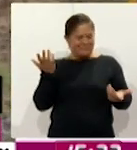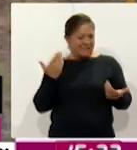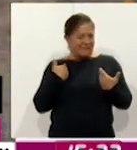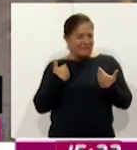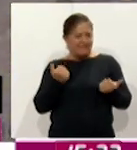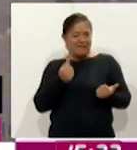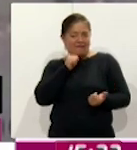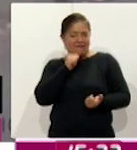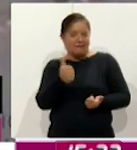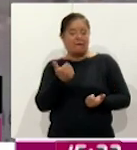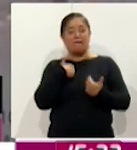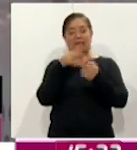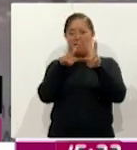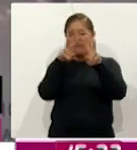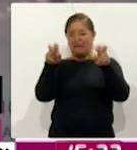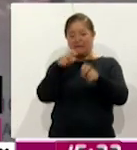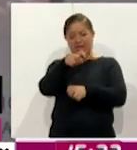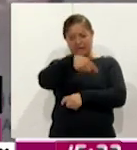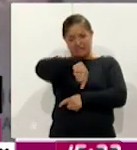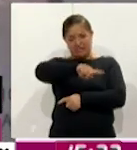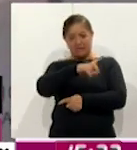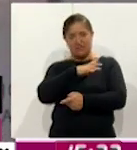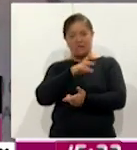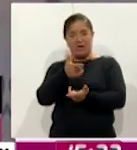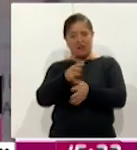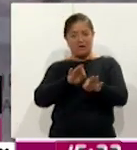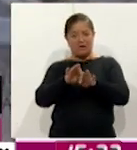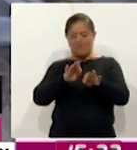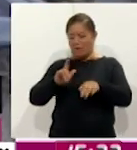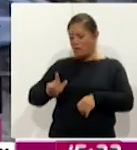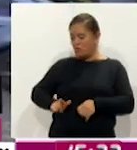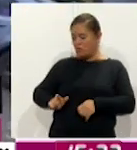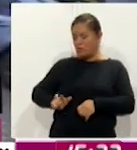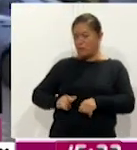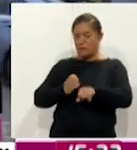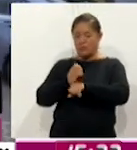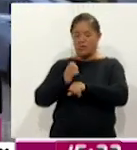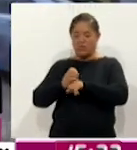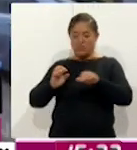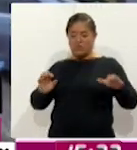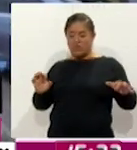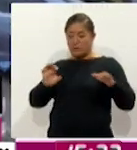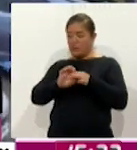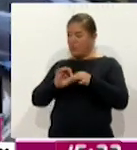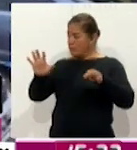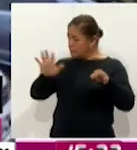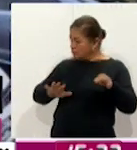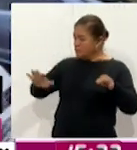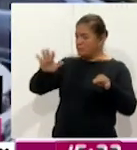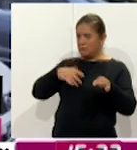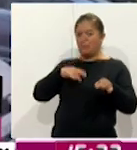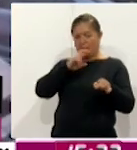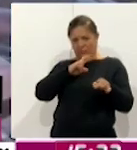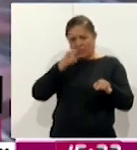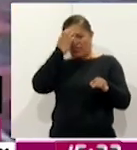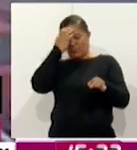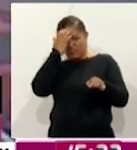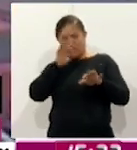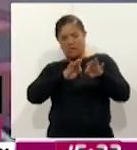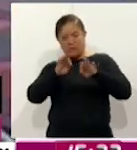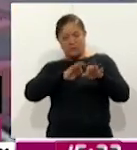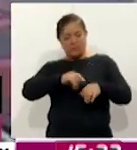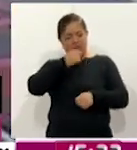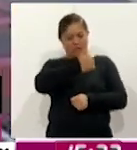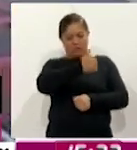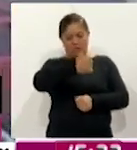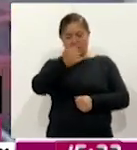otra parte se trabaja de la mano con gobierno del Estado y señaló, reconoció el trabajo que se hace desde los